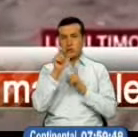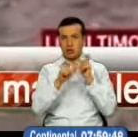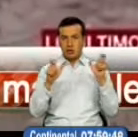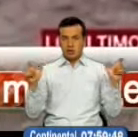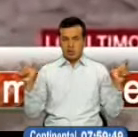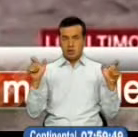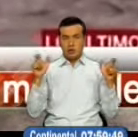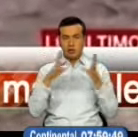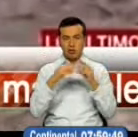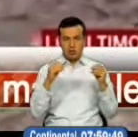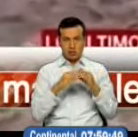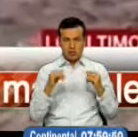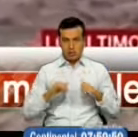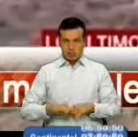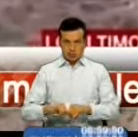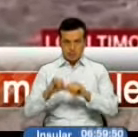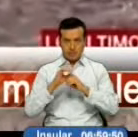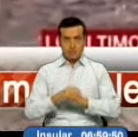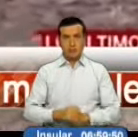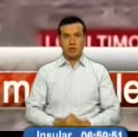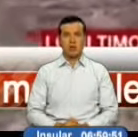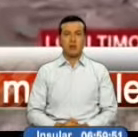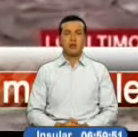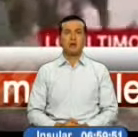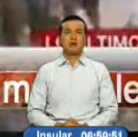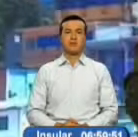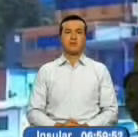personas desaparecidas.